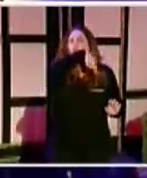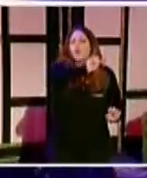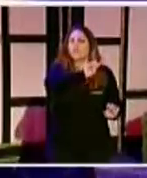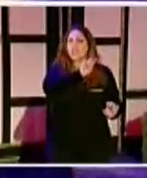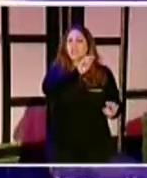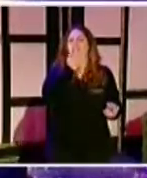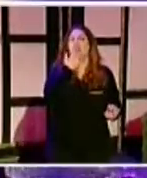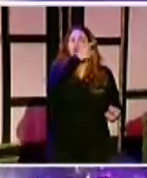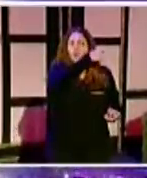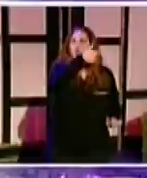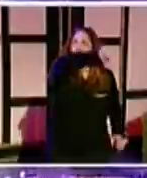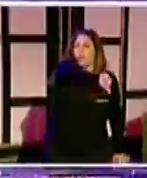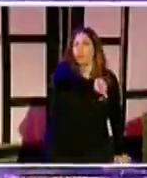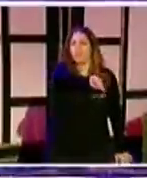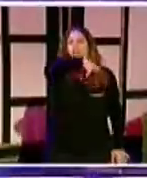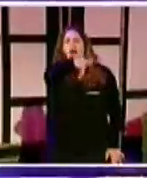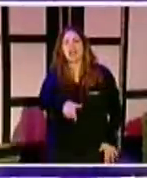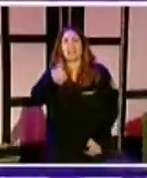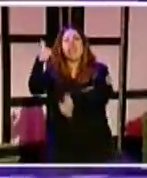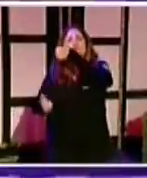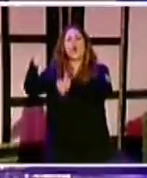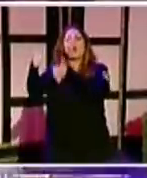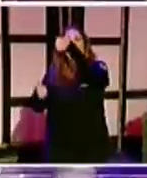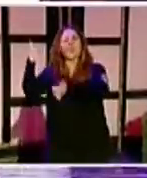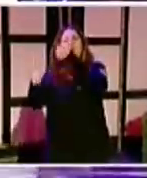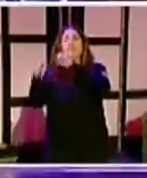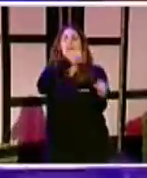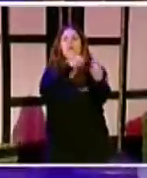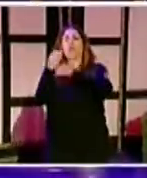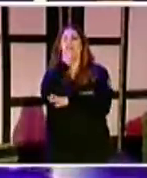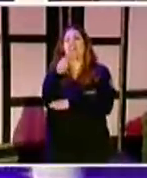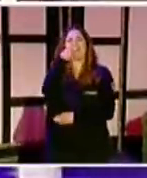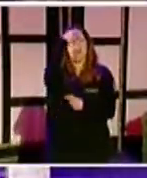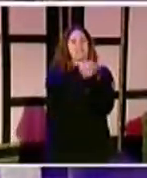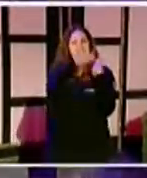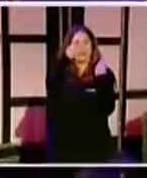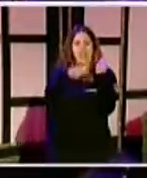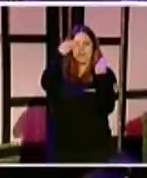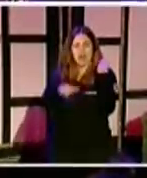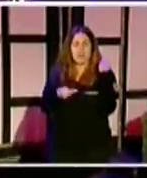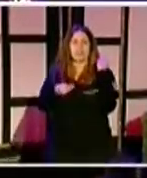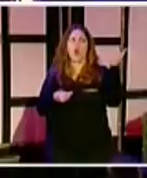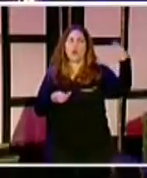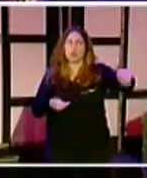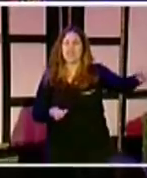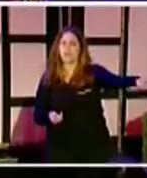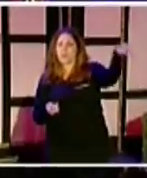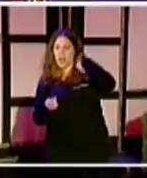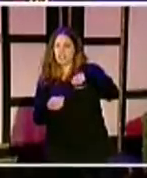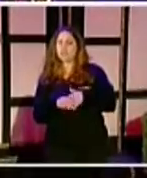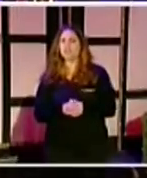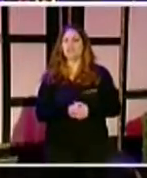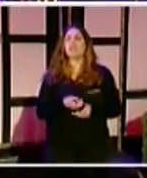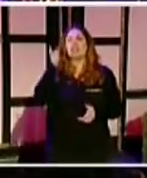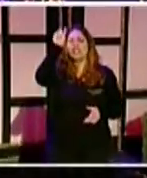suspende más que el concurso de murga del Carnaval de Las Palmas. Más. Batata, que es un batata. Y ustedes, apunten bien que los números